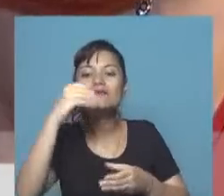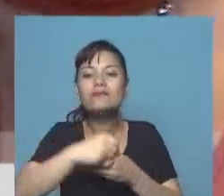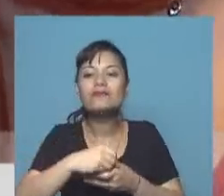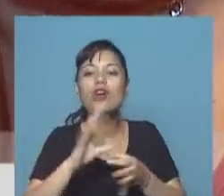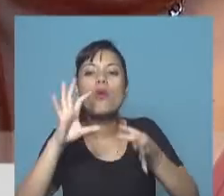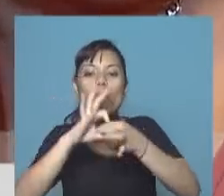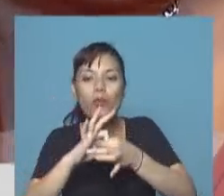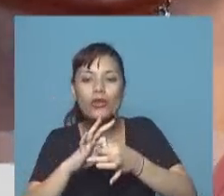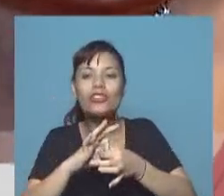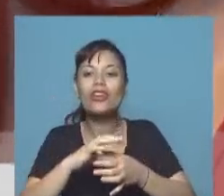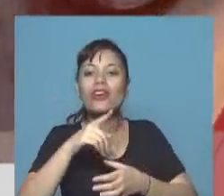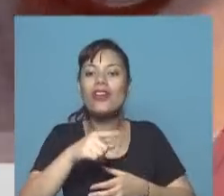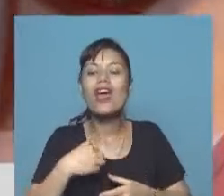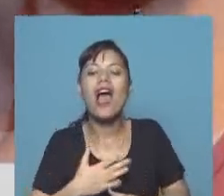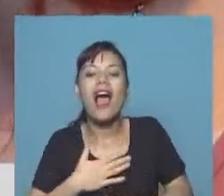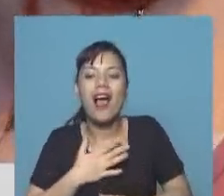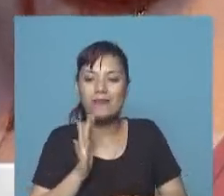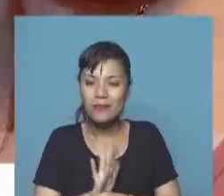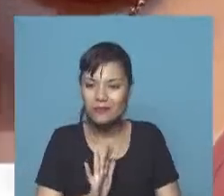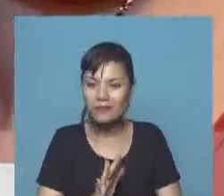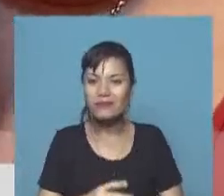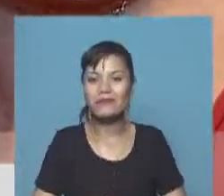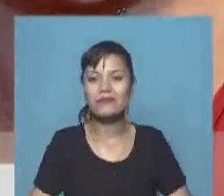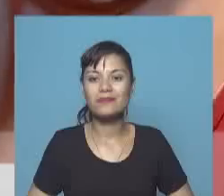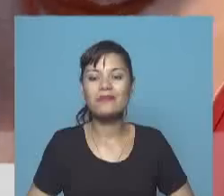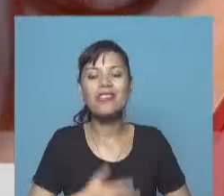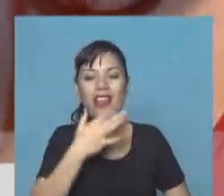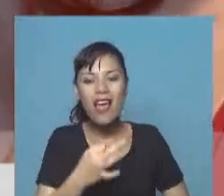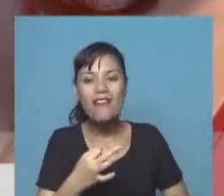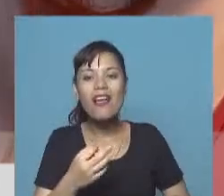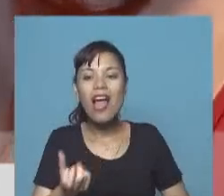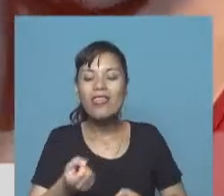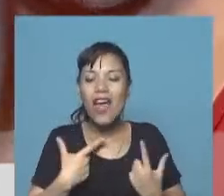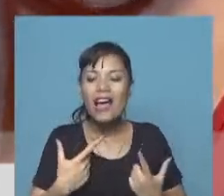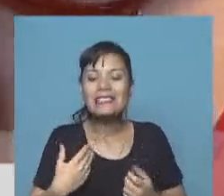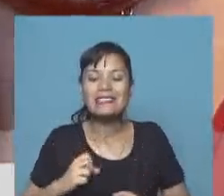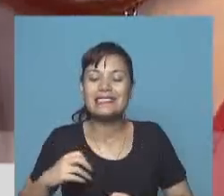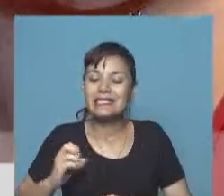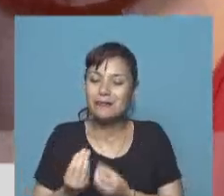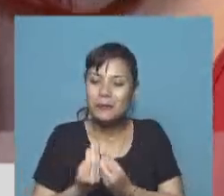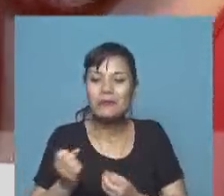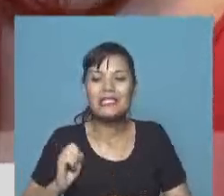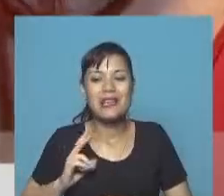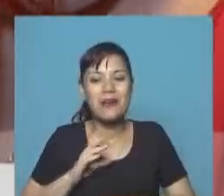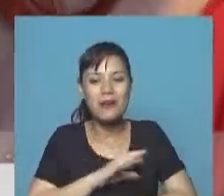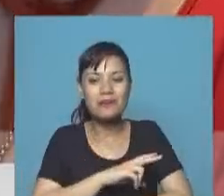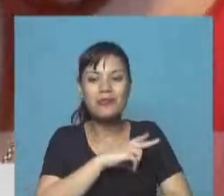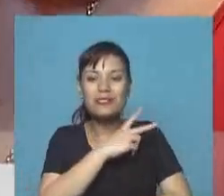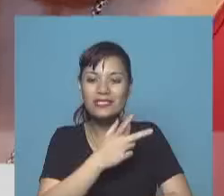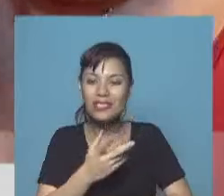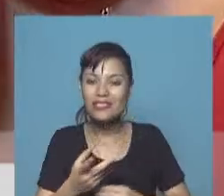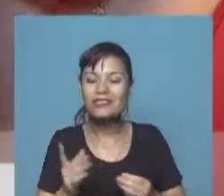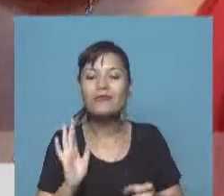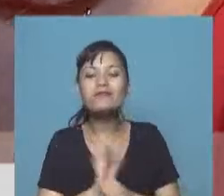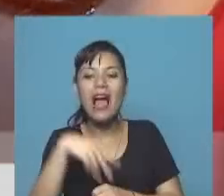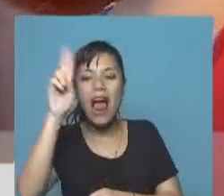unión de nuestro amor. Realmente sí me emociona un montón y aparte, bueno, como trabajo en sí como